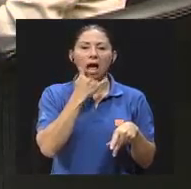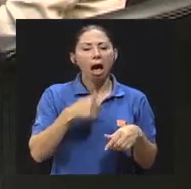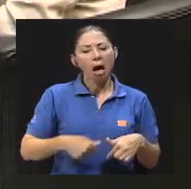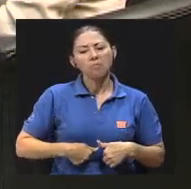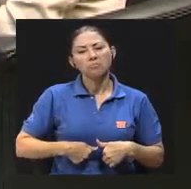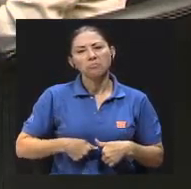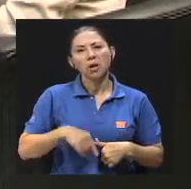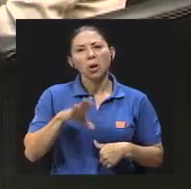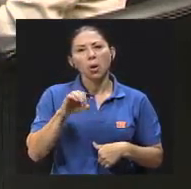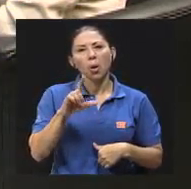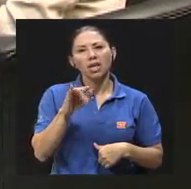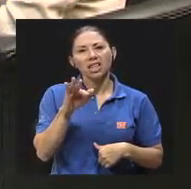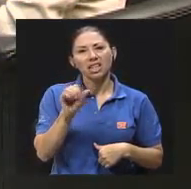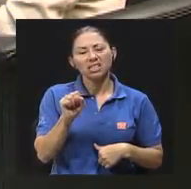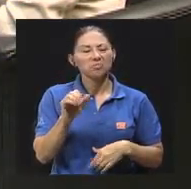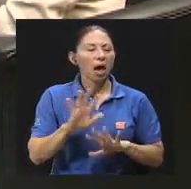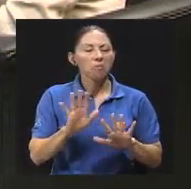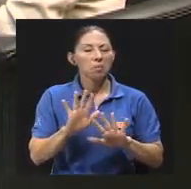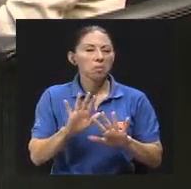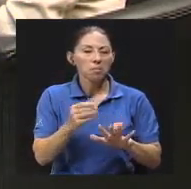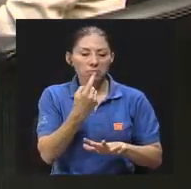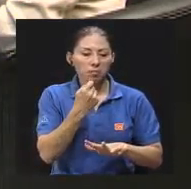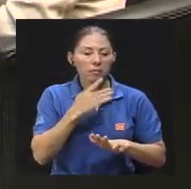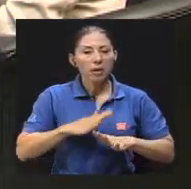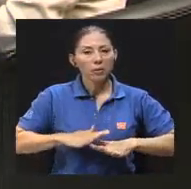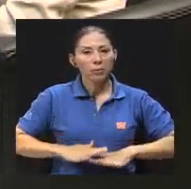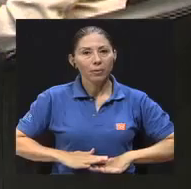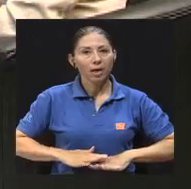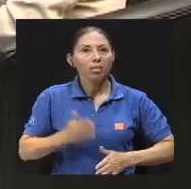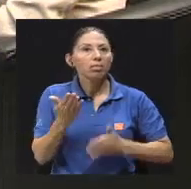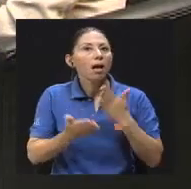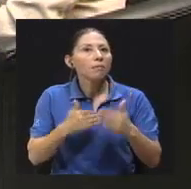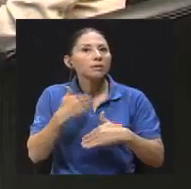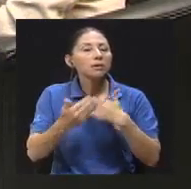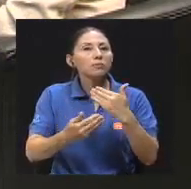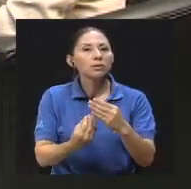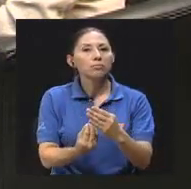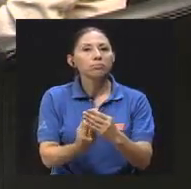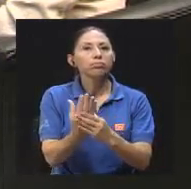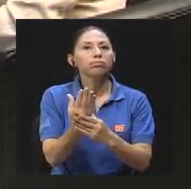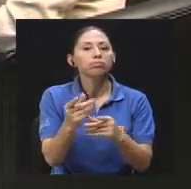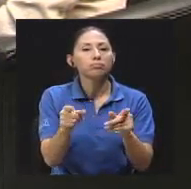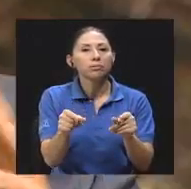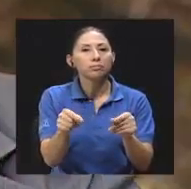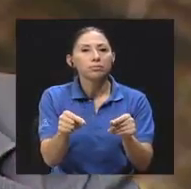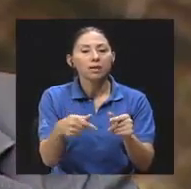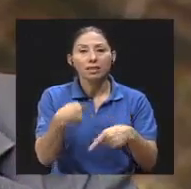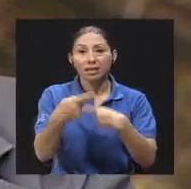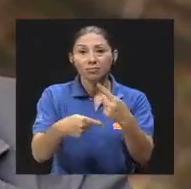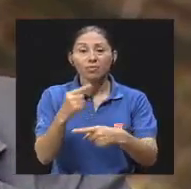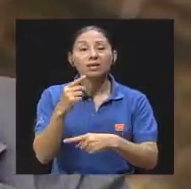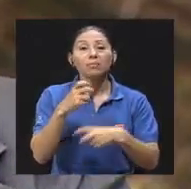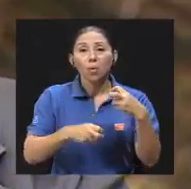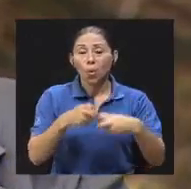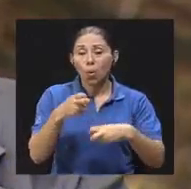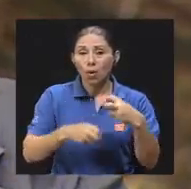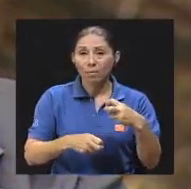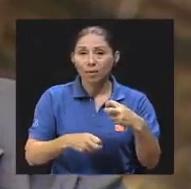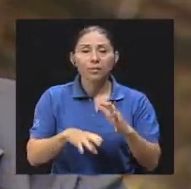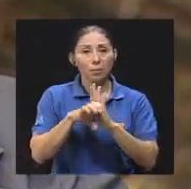y tal vez está criando un tumor que con el tiempo le va a dar un problema bastante serio. Un tumor se